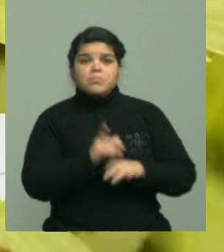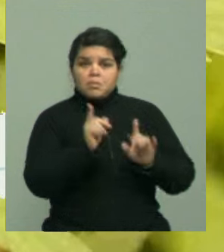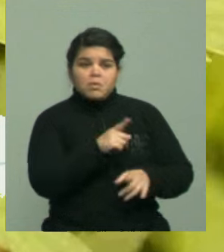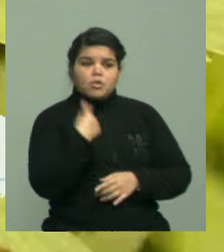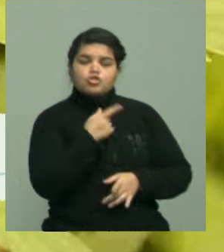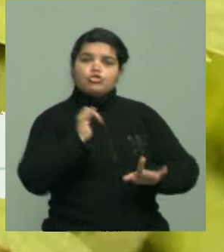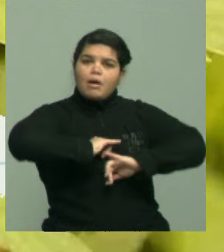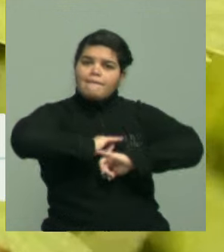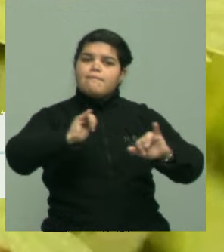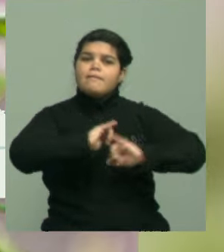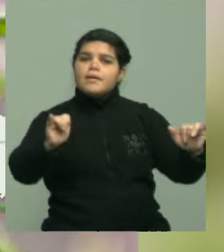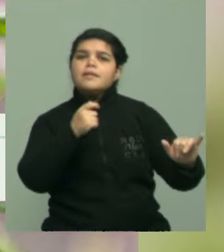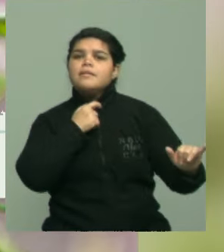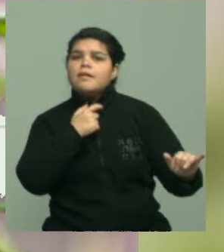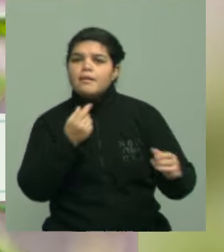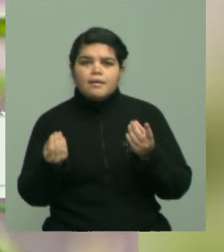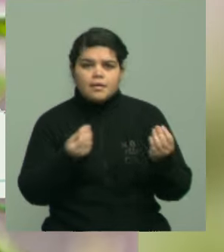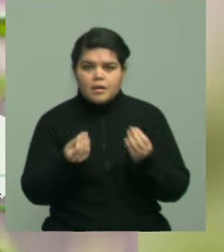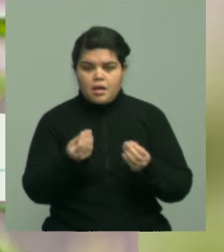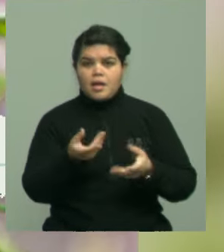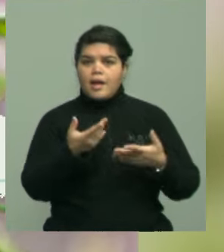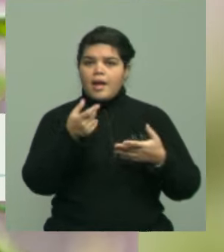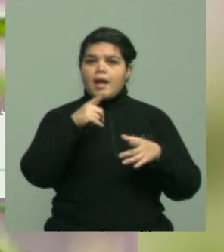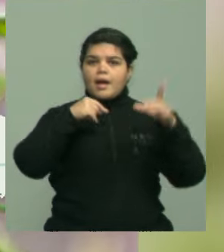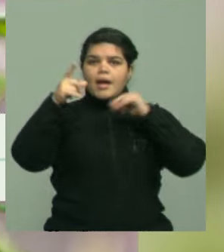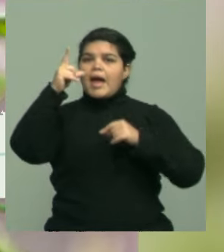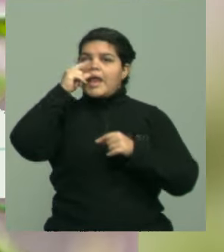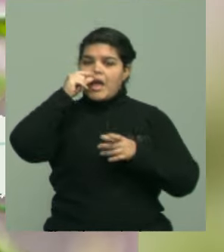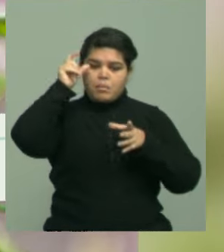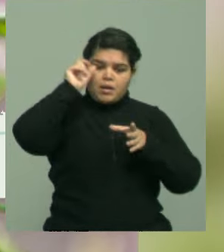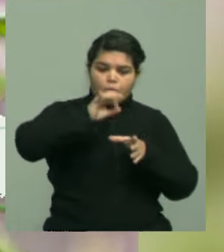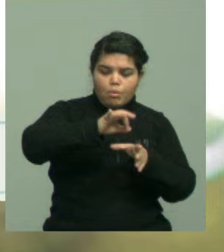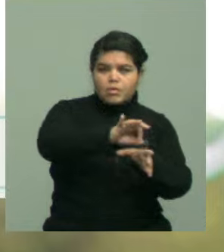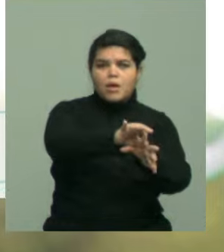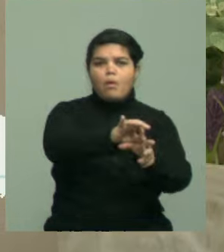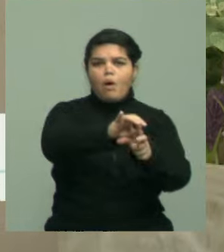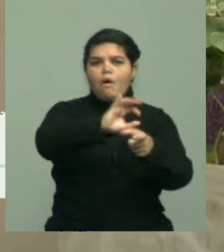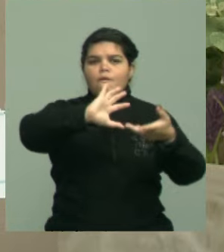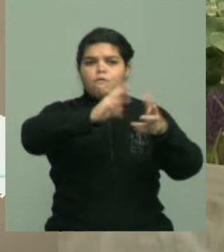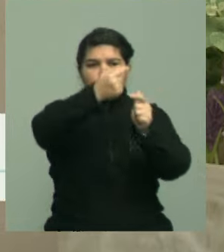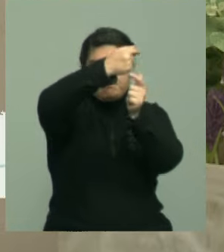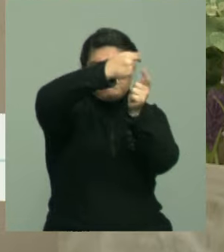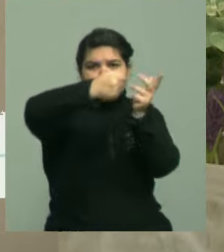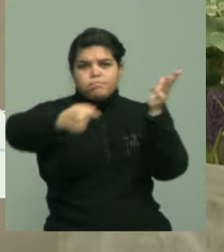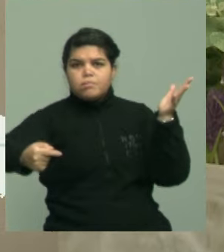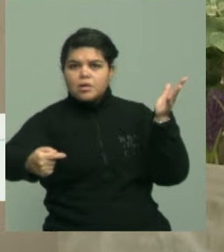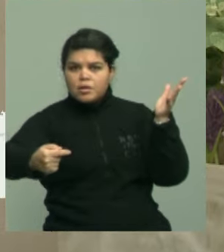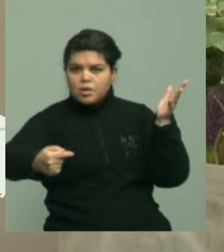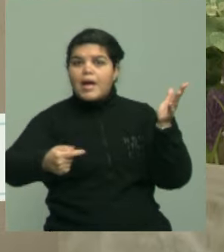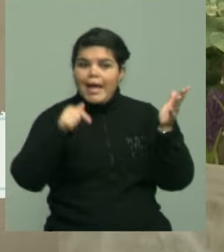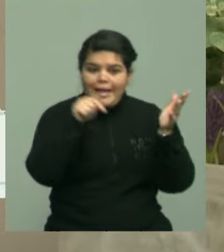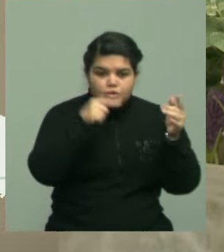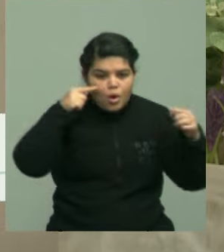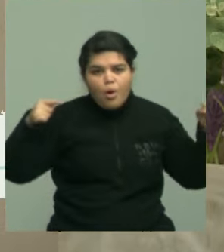cannabis y aparte de los beneficios que trae hacerlo en Mendoza. Bueno, es como ampliar la utilidad, ¿no? Por de ese cultivo. Por eso por